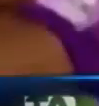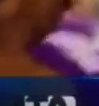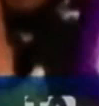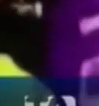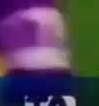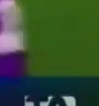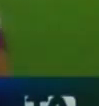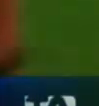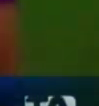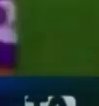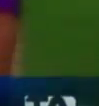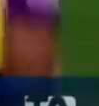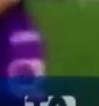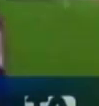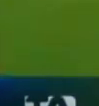ronda.